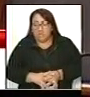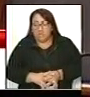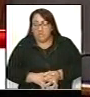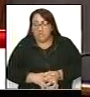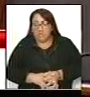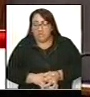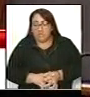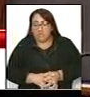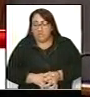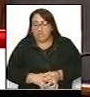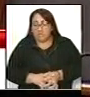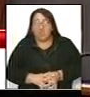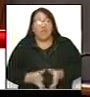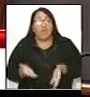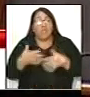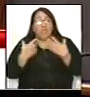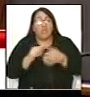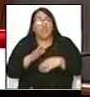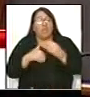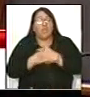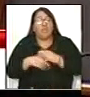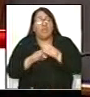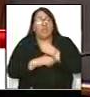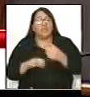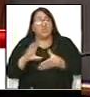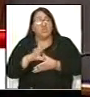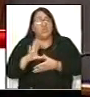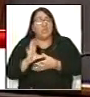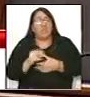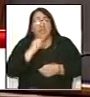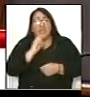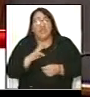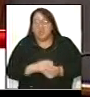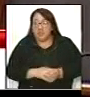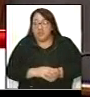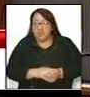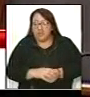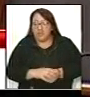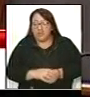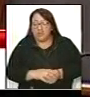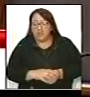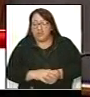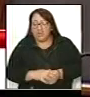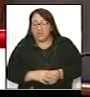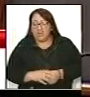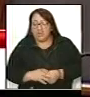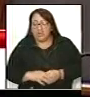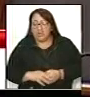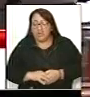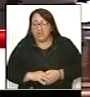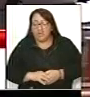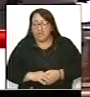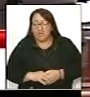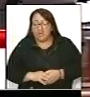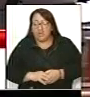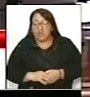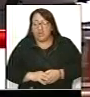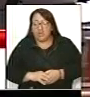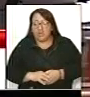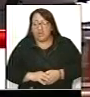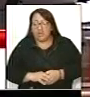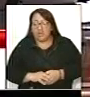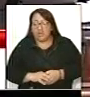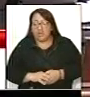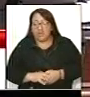sujetarlo a que todos los países de Sudamérica hacen lo que dice Estados Unidos, no le da esa condición. Sírvase a retirar